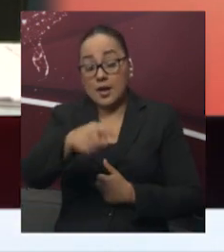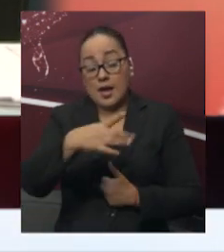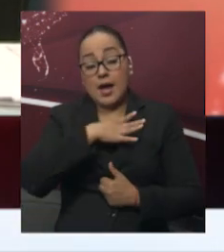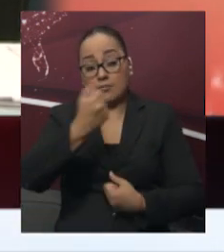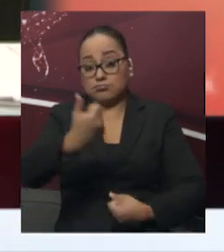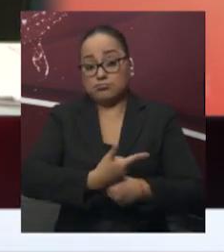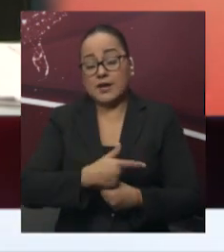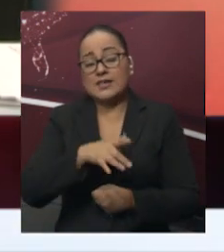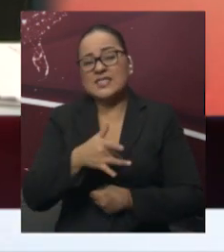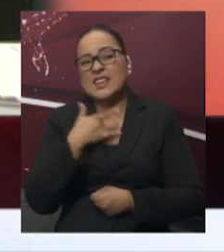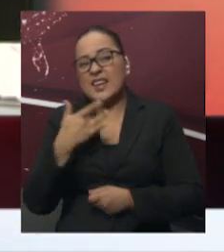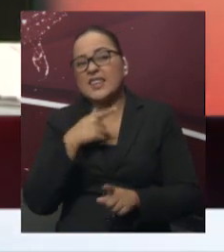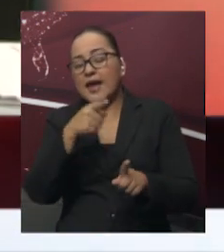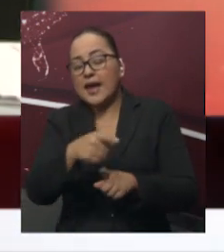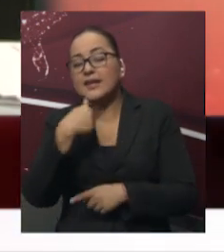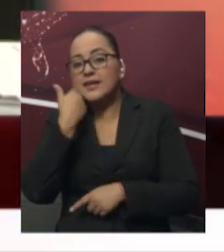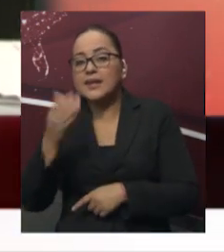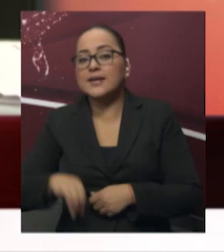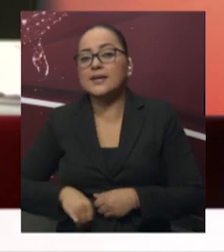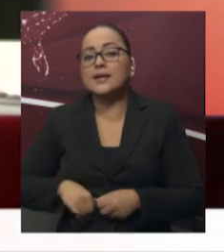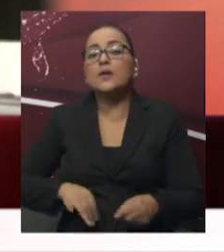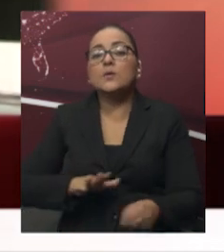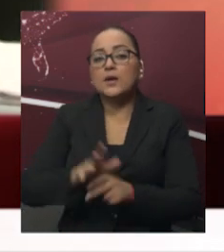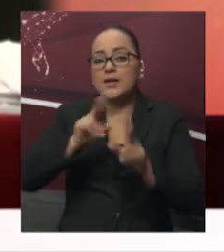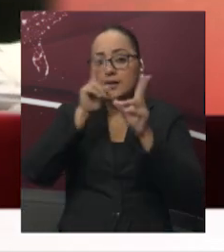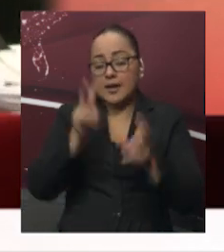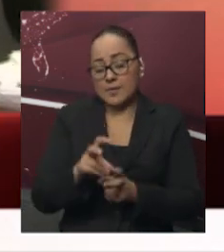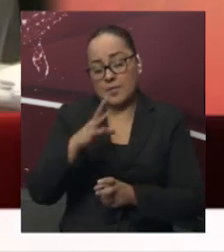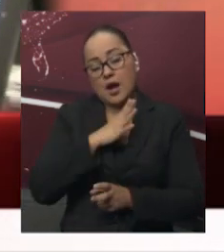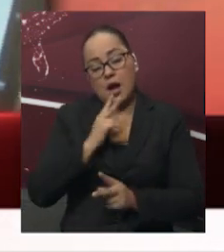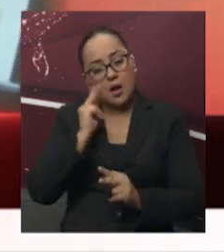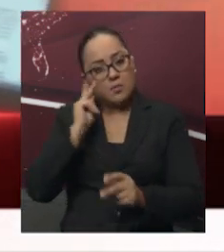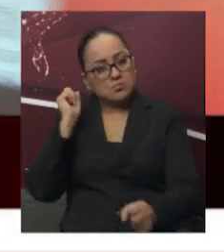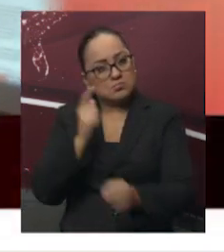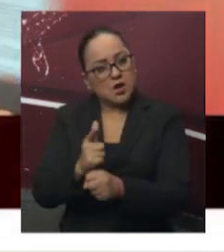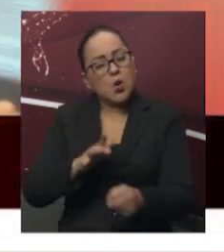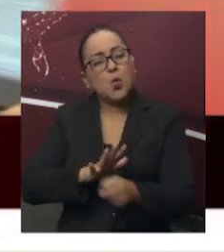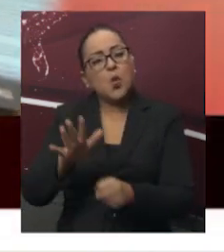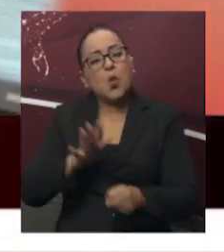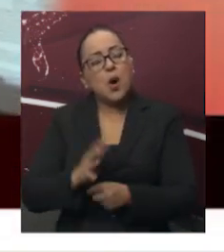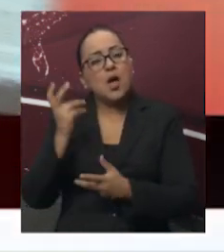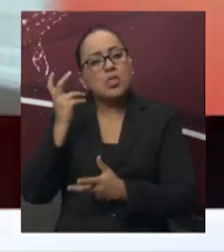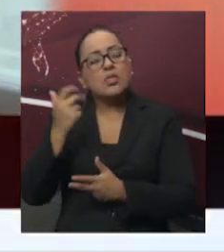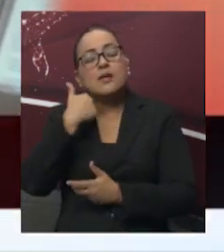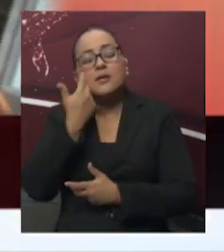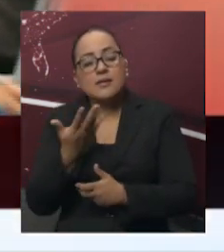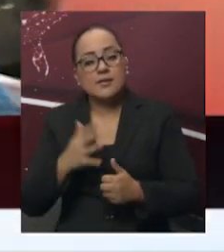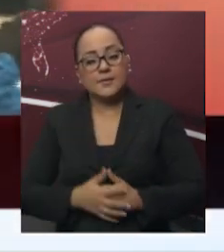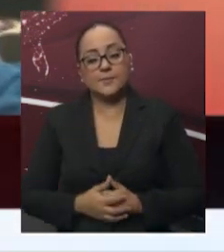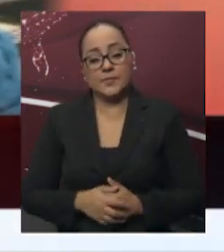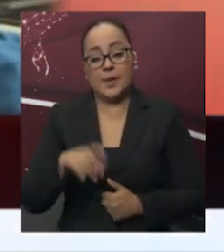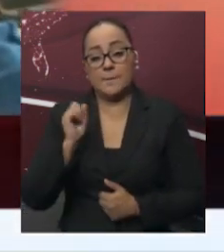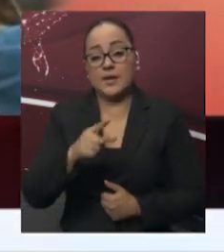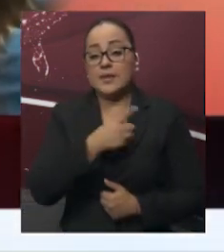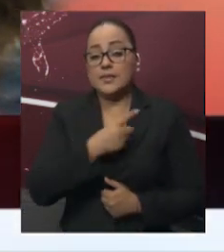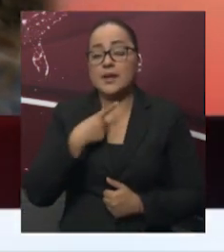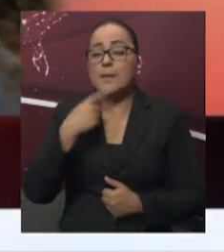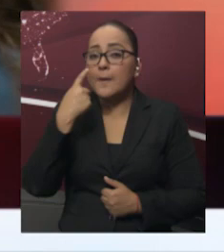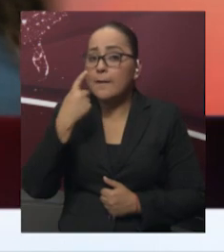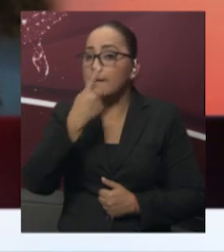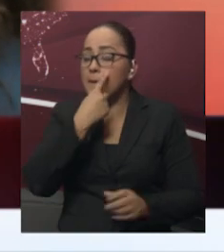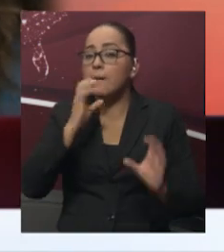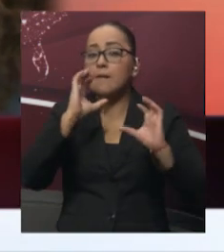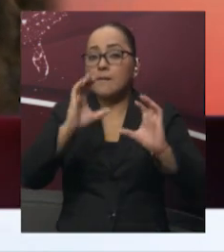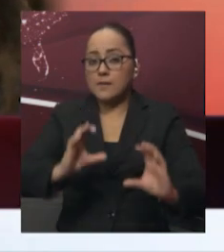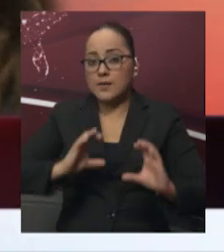permite suponer un perfil y sobre todo prever conductas. Entonces ahí debemos de tener mucho cuidado, ser